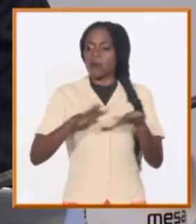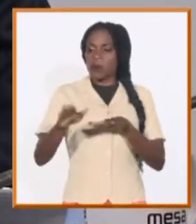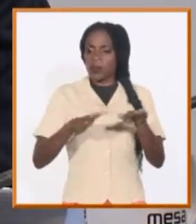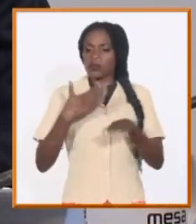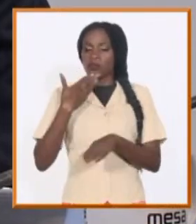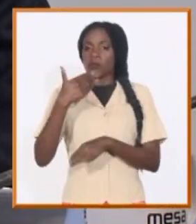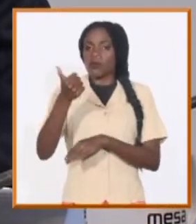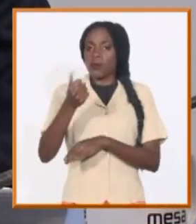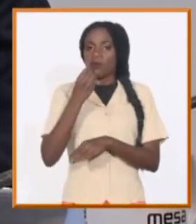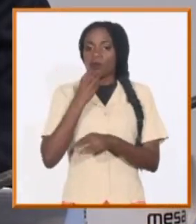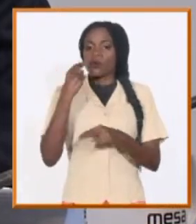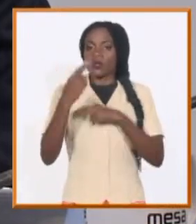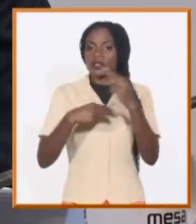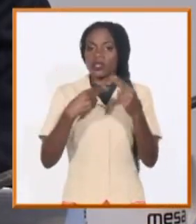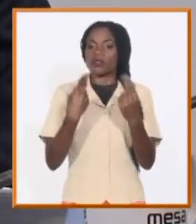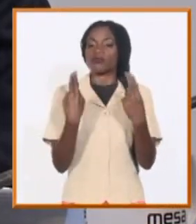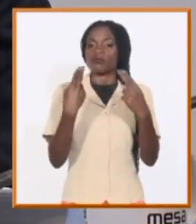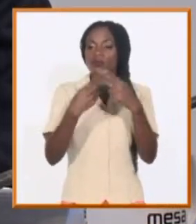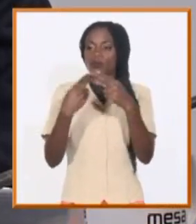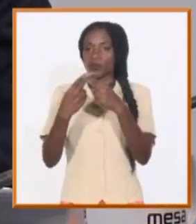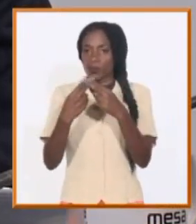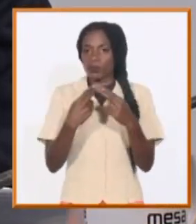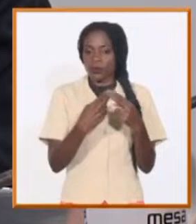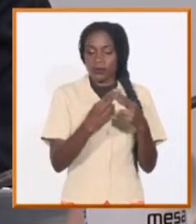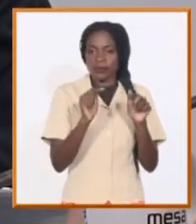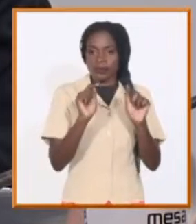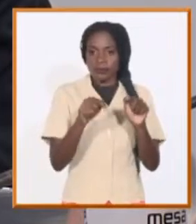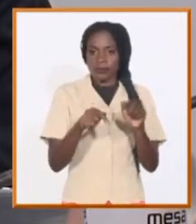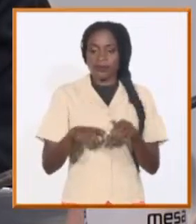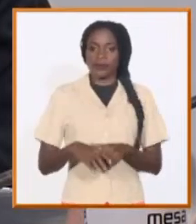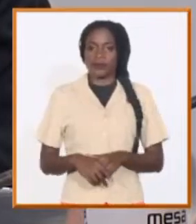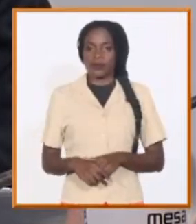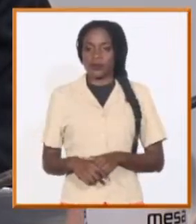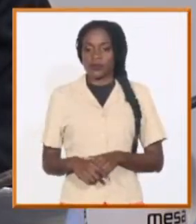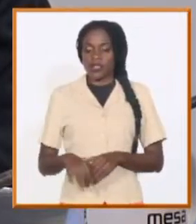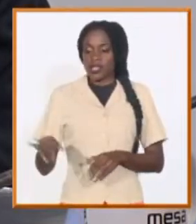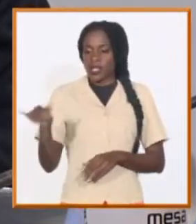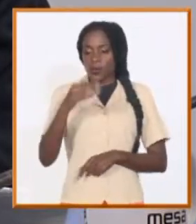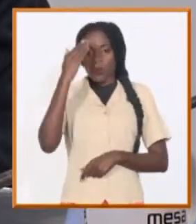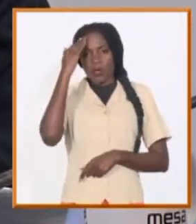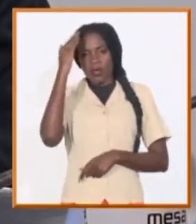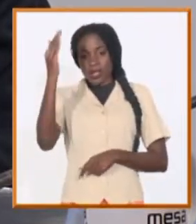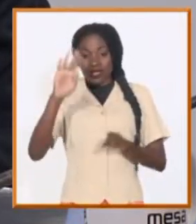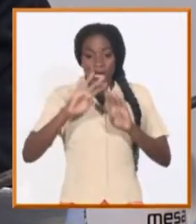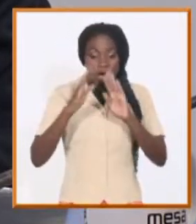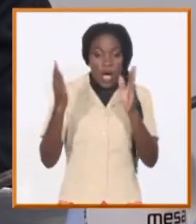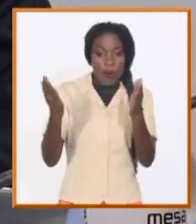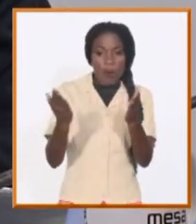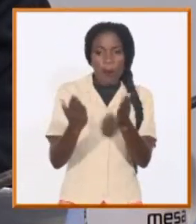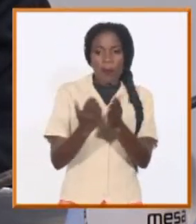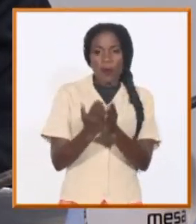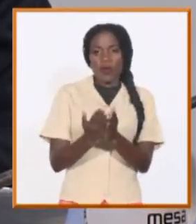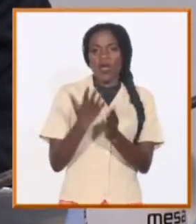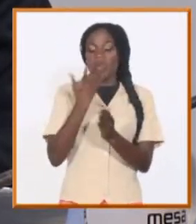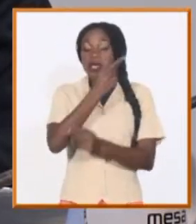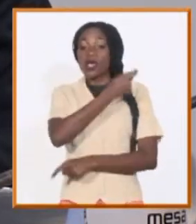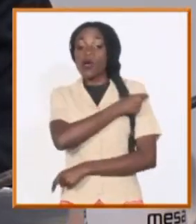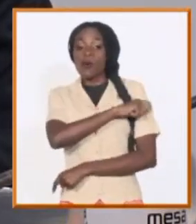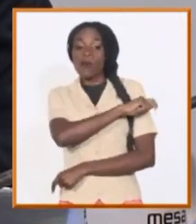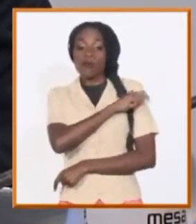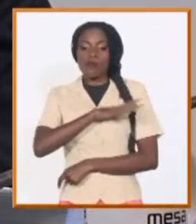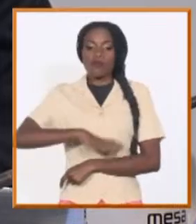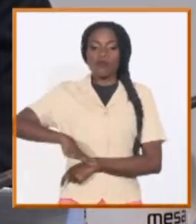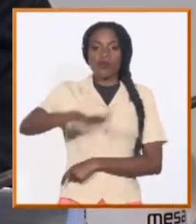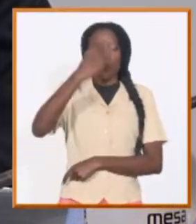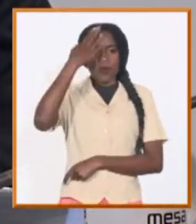enfrentar esos compromisos competitivos. Se agradece en sentido general al pueblo de Cuba, dígase